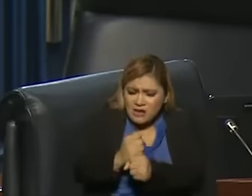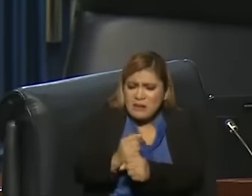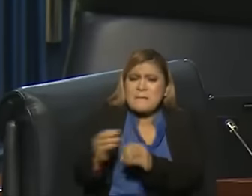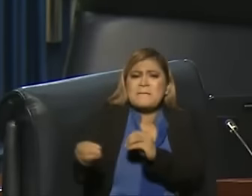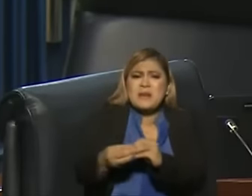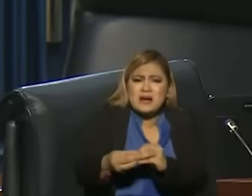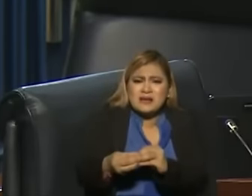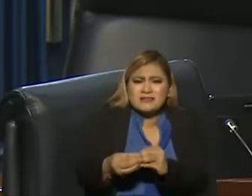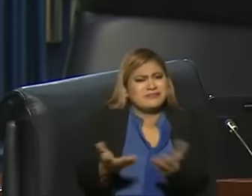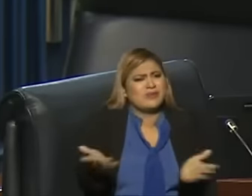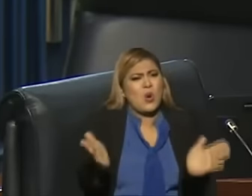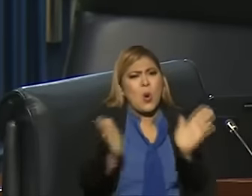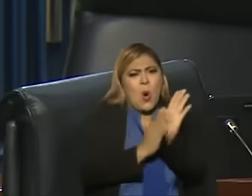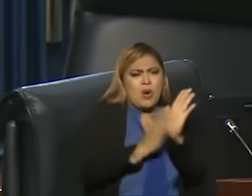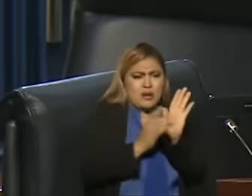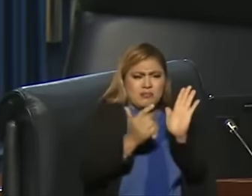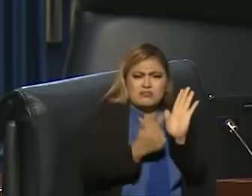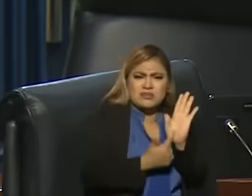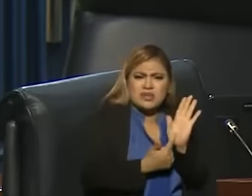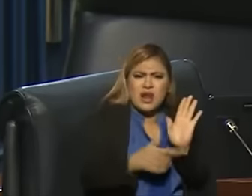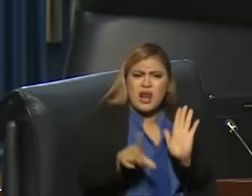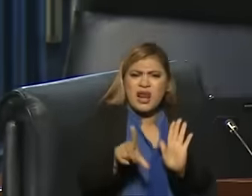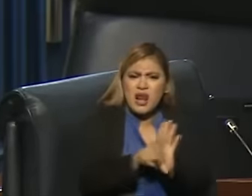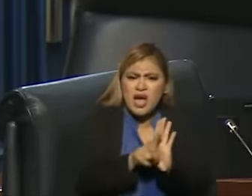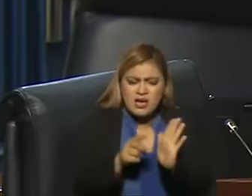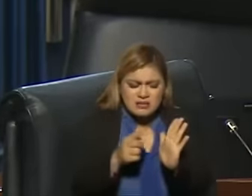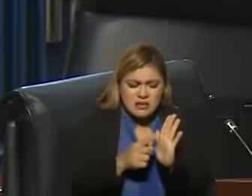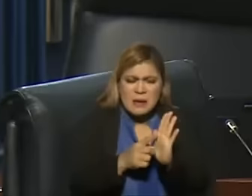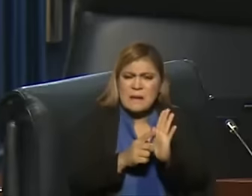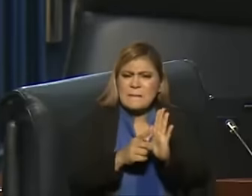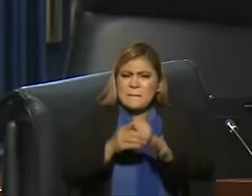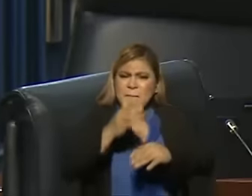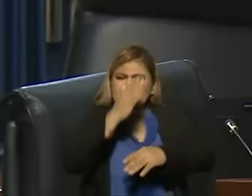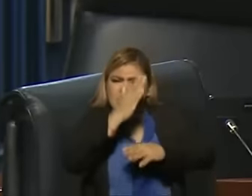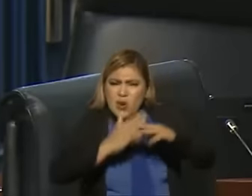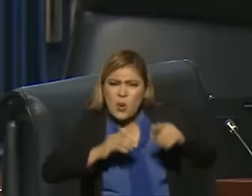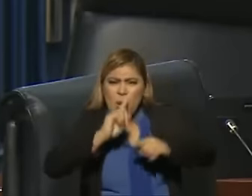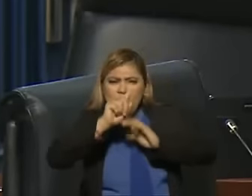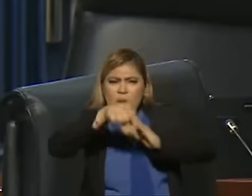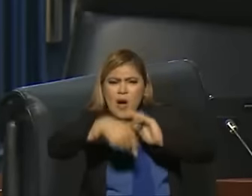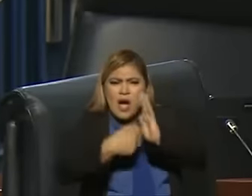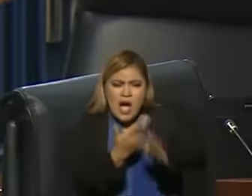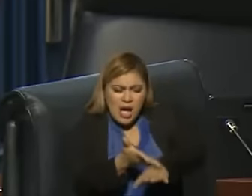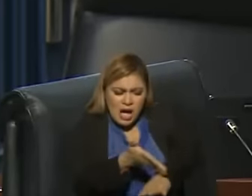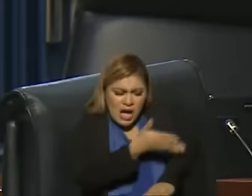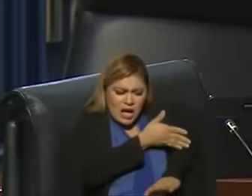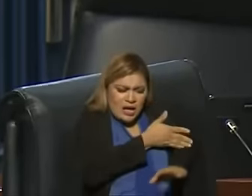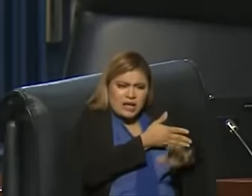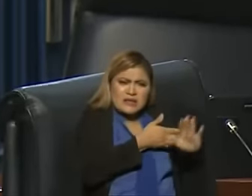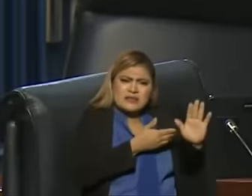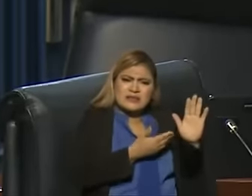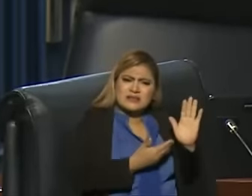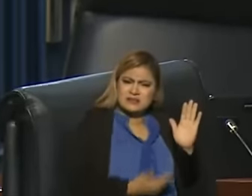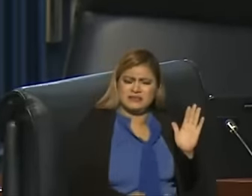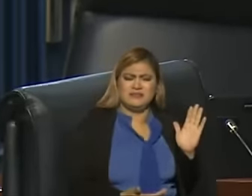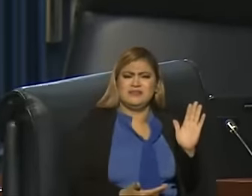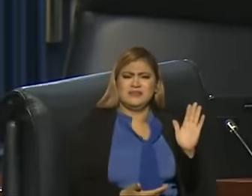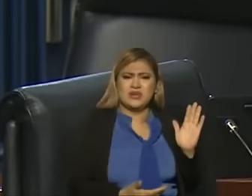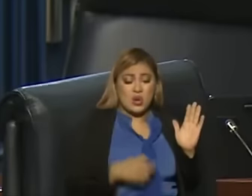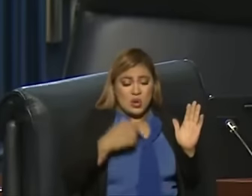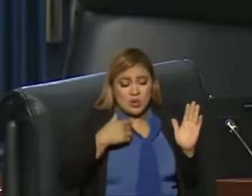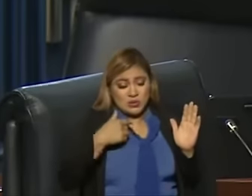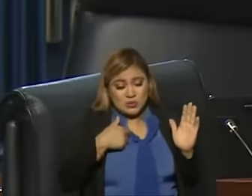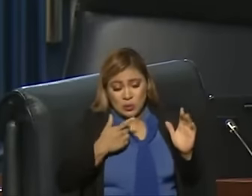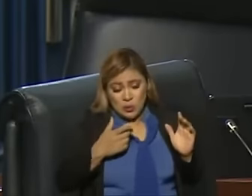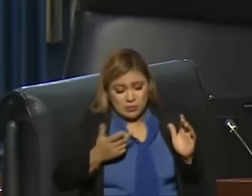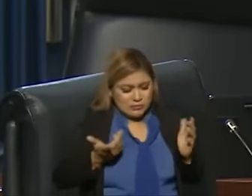este contrato de ley nos los dieran media hora antes de empezar el pleno. Y por eso yo no pude leer